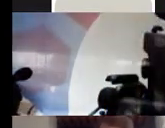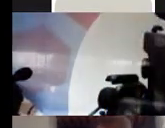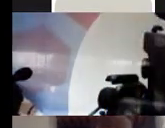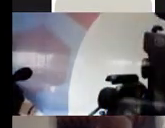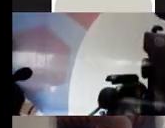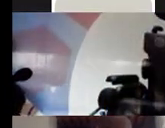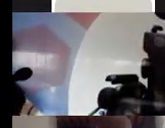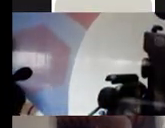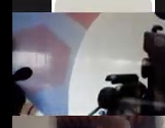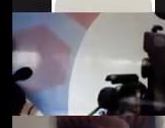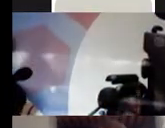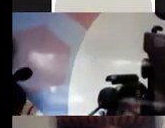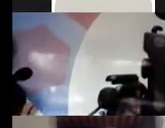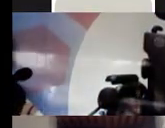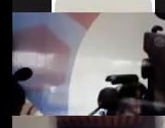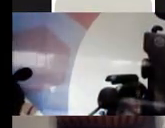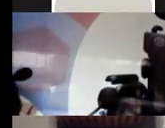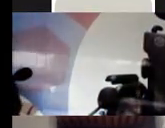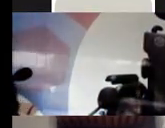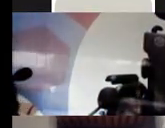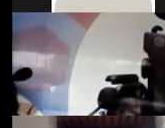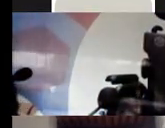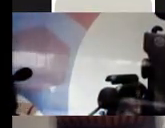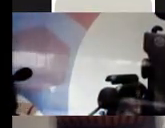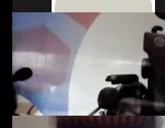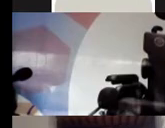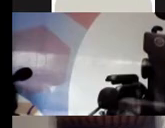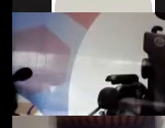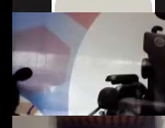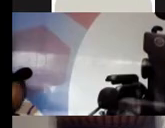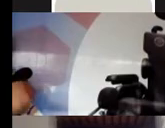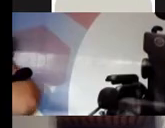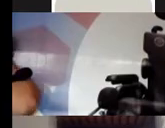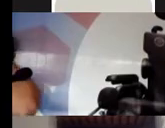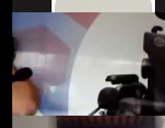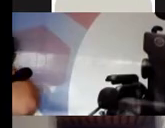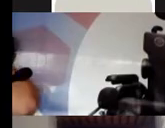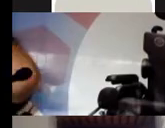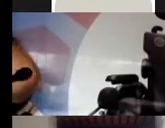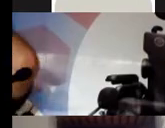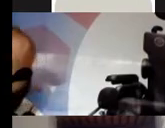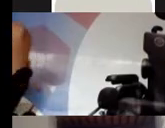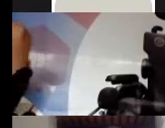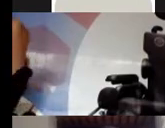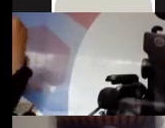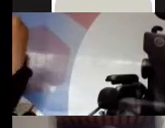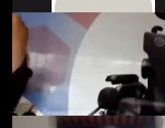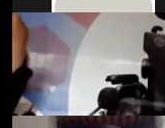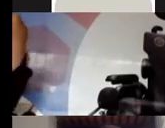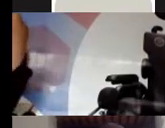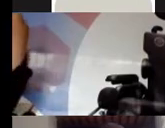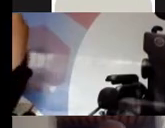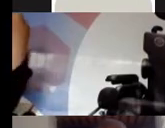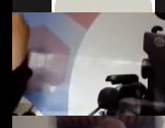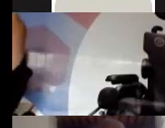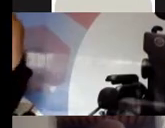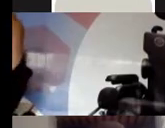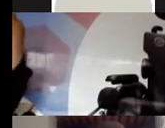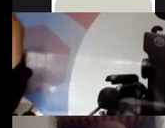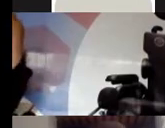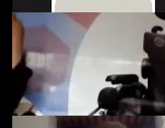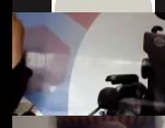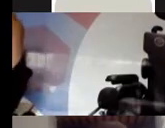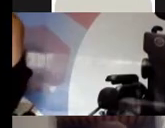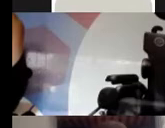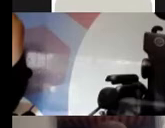usuario. Y siempre buscando esa postura individual con mis manos, conteniendo al paciente. A veces